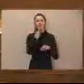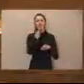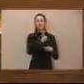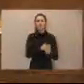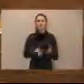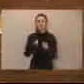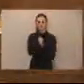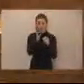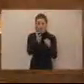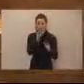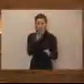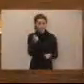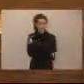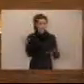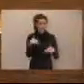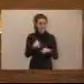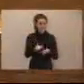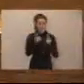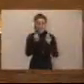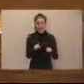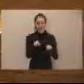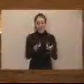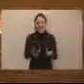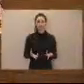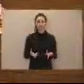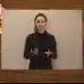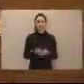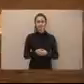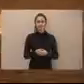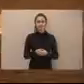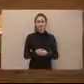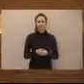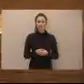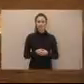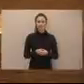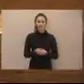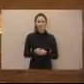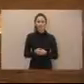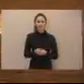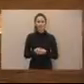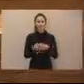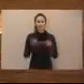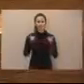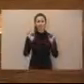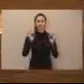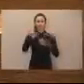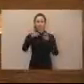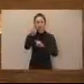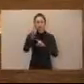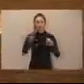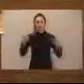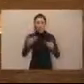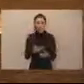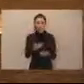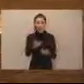llegan las prioridades no hay dinero para ellas. Entonces, acotemos cuáles son nuestras prioridades. Para el año que viene vamos a tener que acotarlas. Como